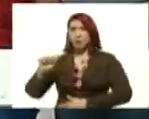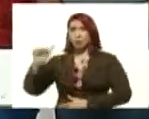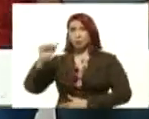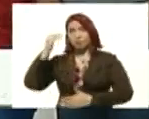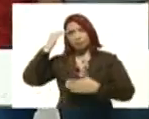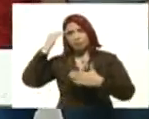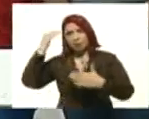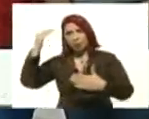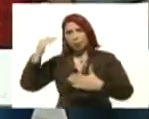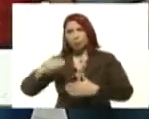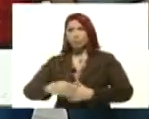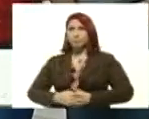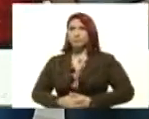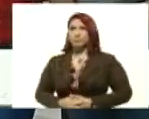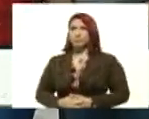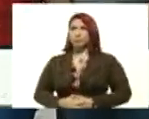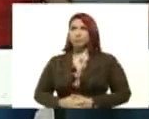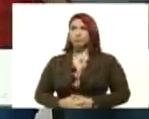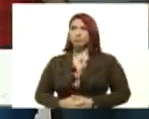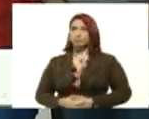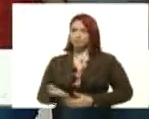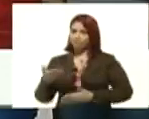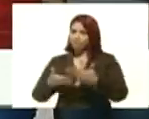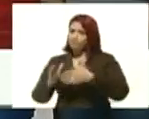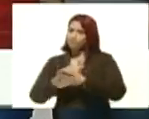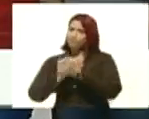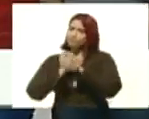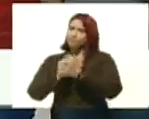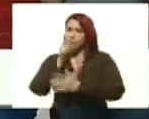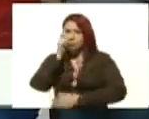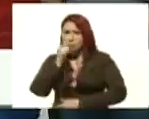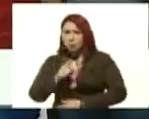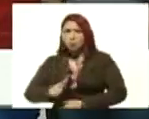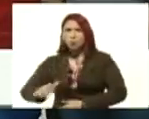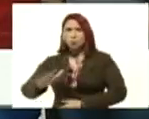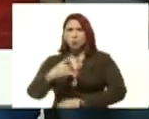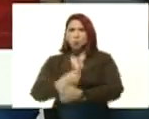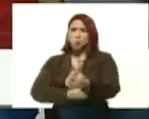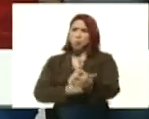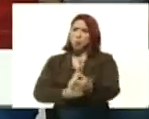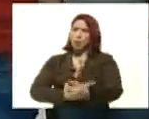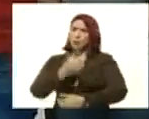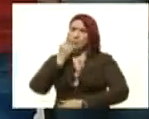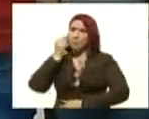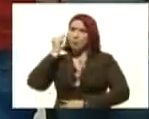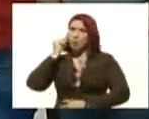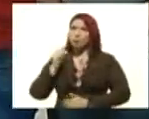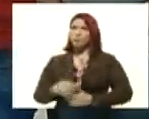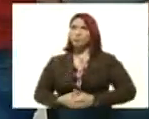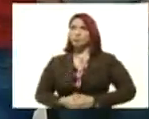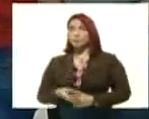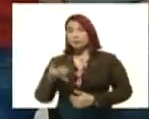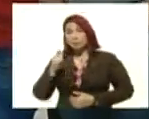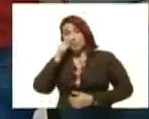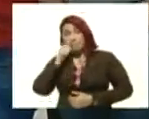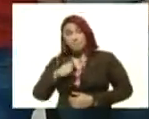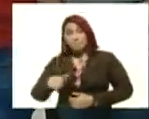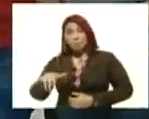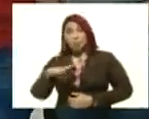saludo solidario, un saludo de pueblo, un saludo de hermanos y de hermanas. Hay un pueblo que está